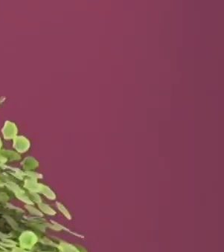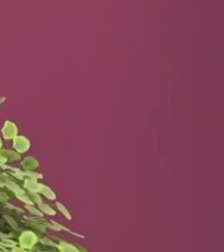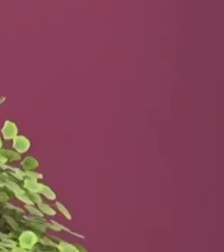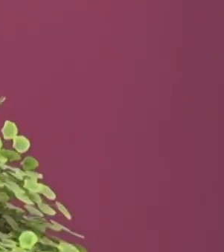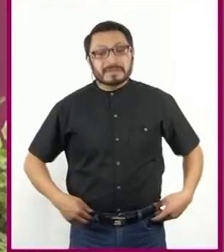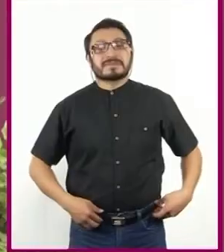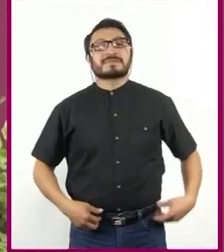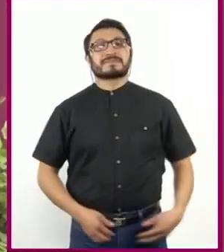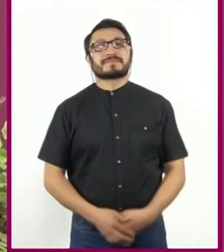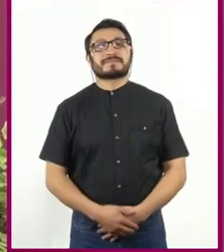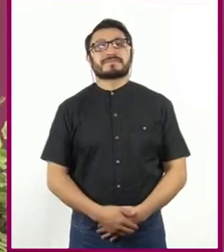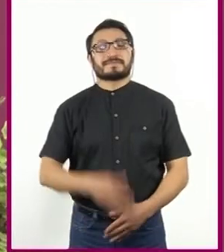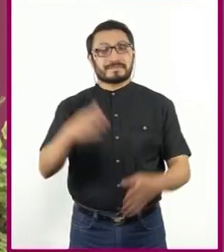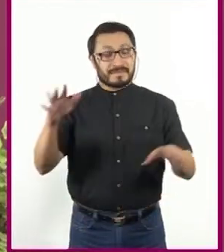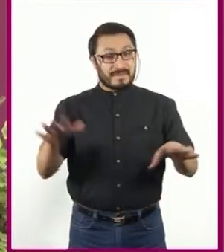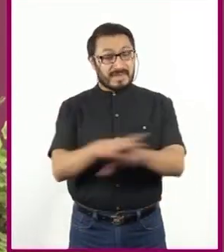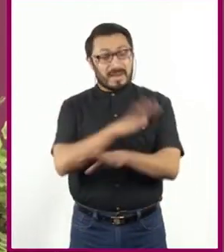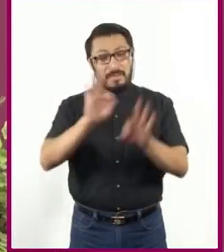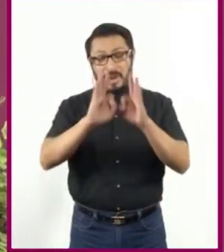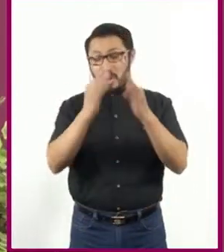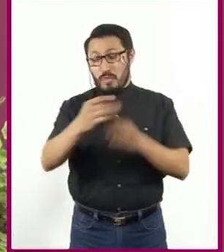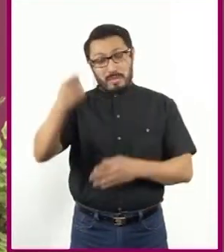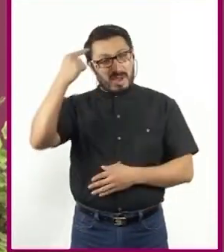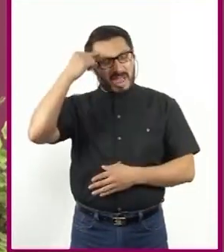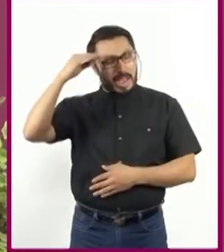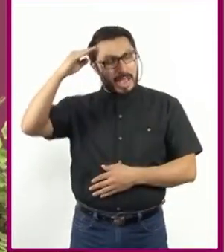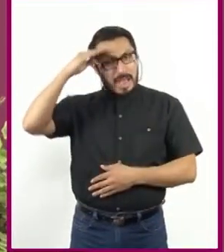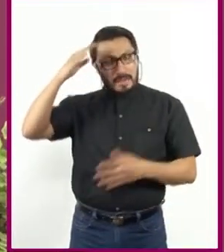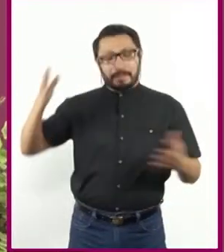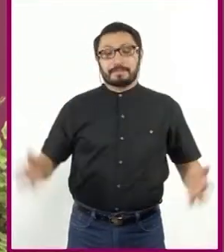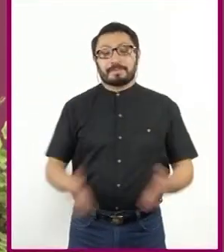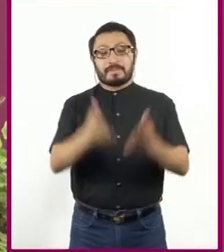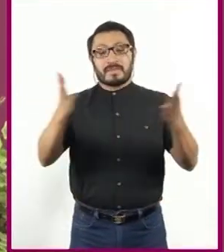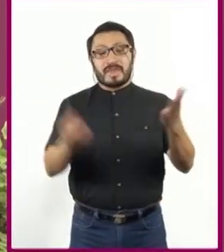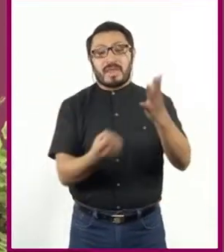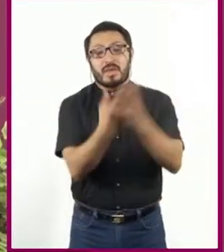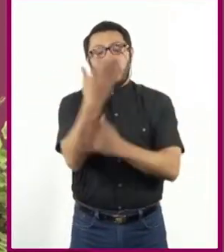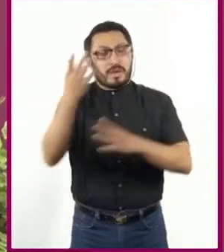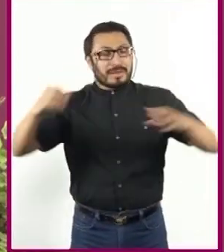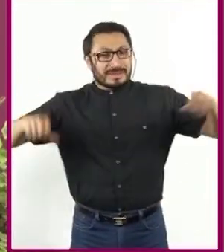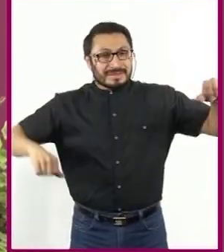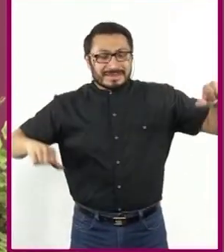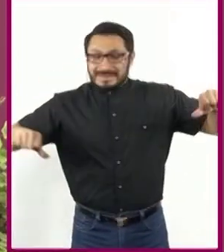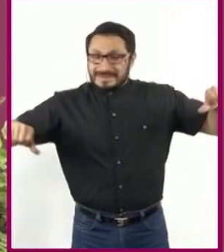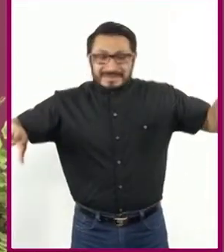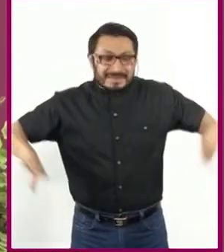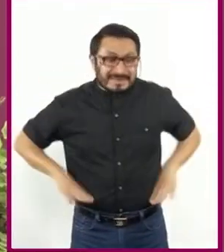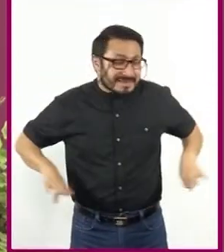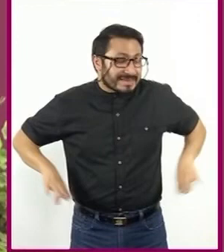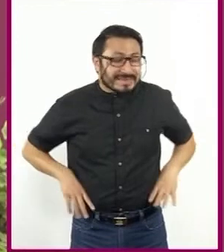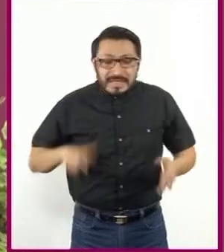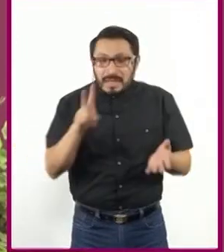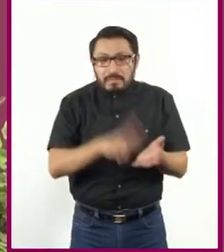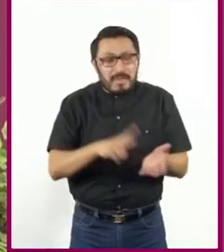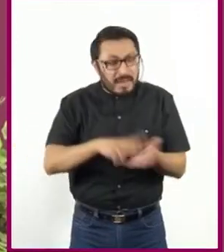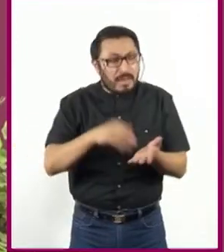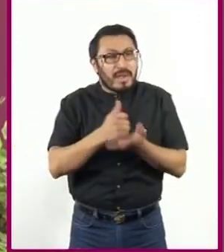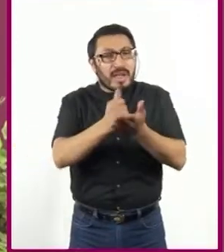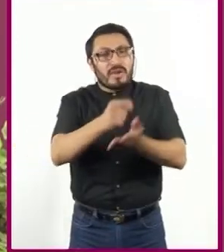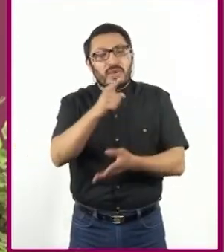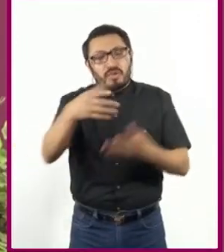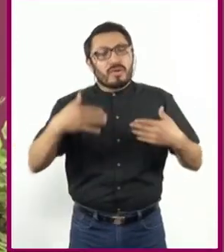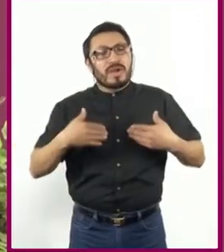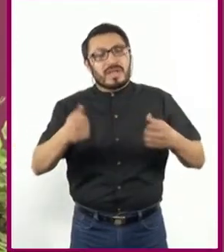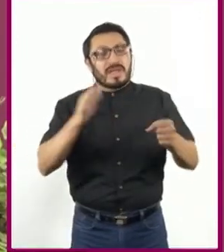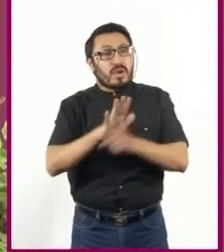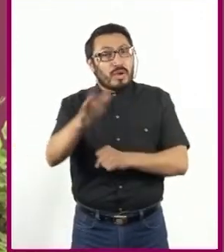Es momento de cambiar nuestra forma de pensar y de promover nuevas actitudes y valores que nos permitan dimensionar las